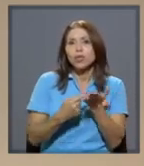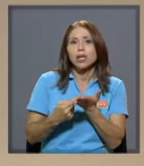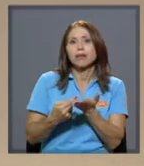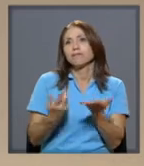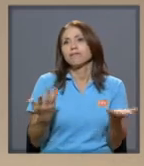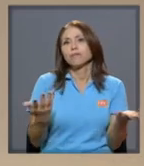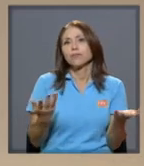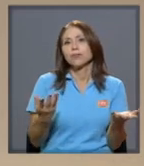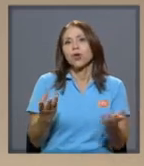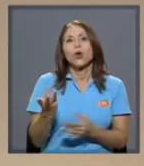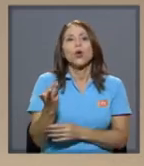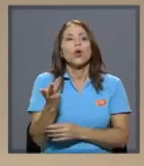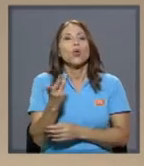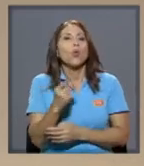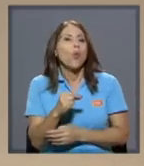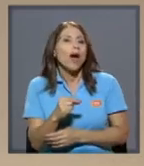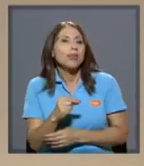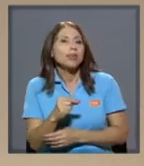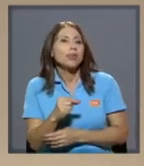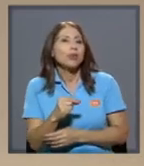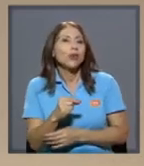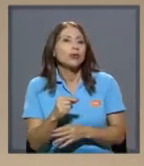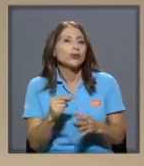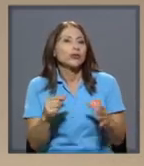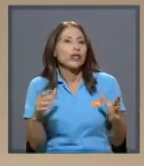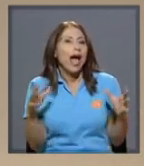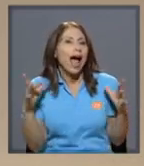ángeles pueden bailar en la punta de un alfiler,